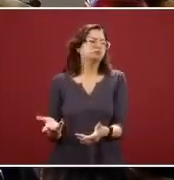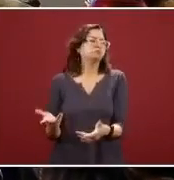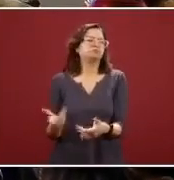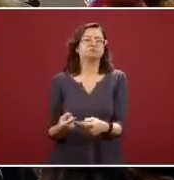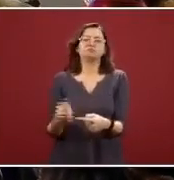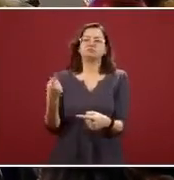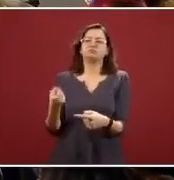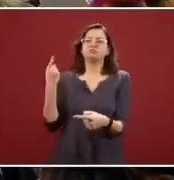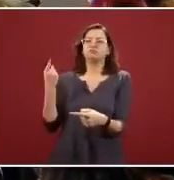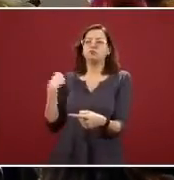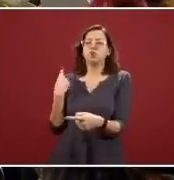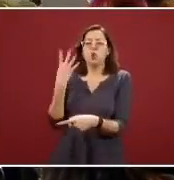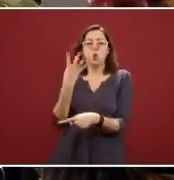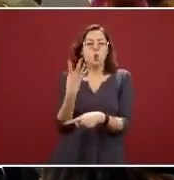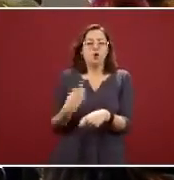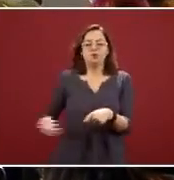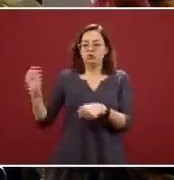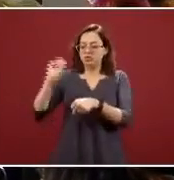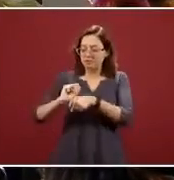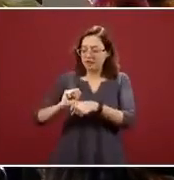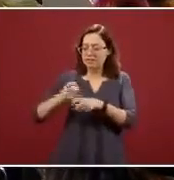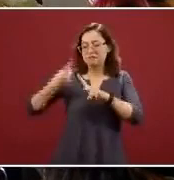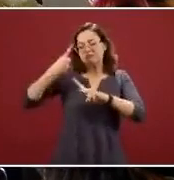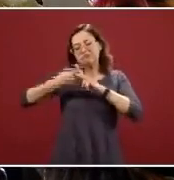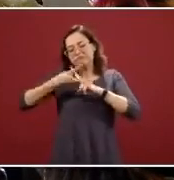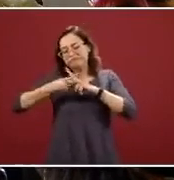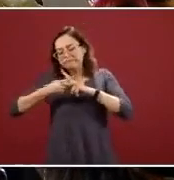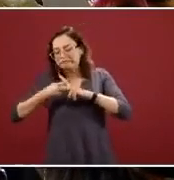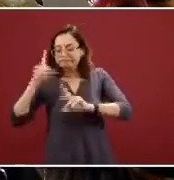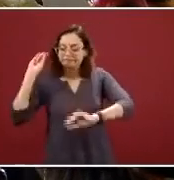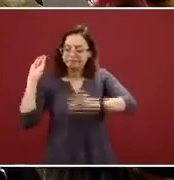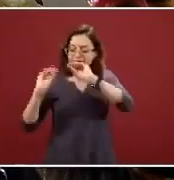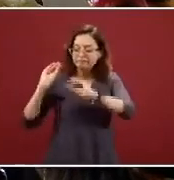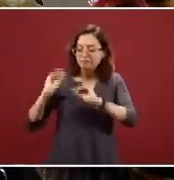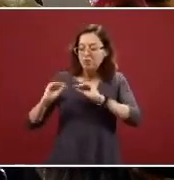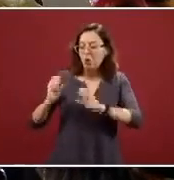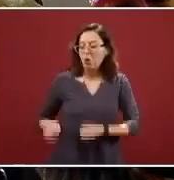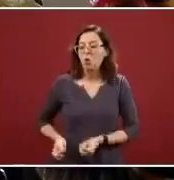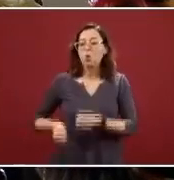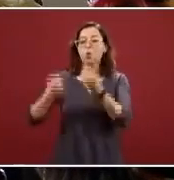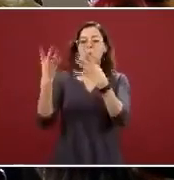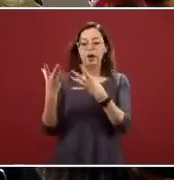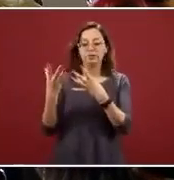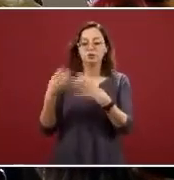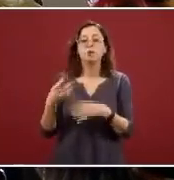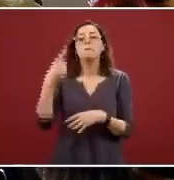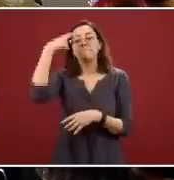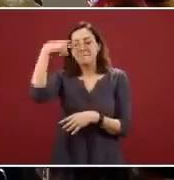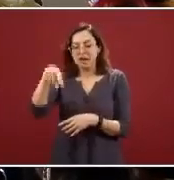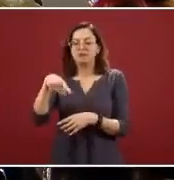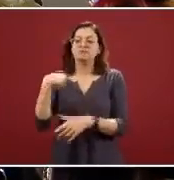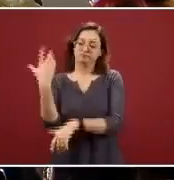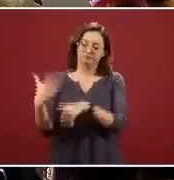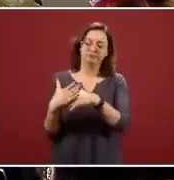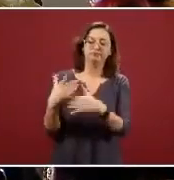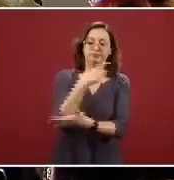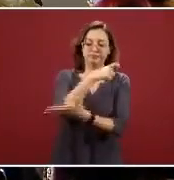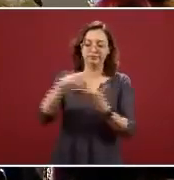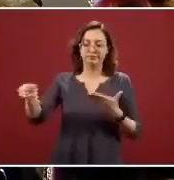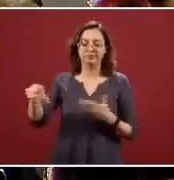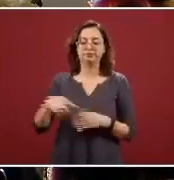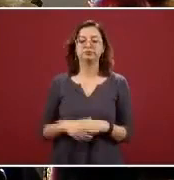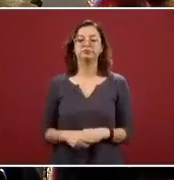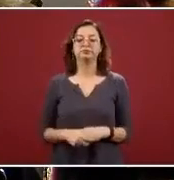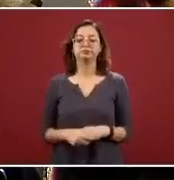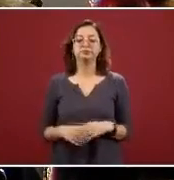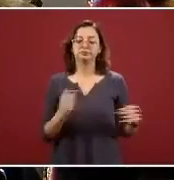casi ya 4 semanas en el cálculo de esta demanda sectorial para su compra también centralizada. Si me